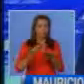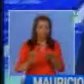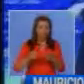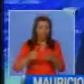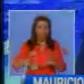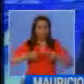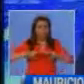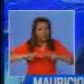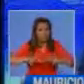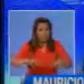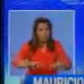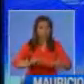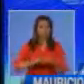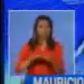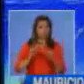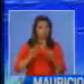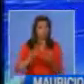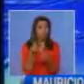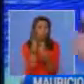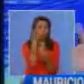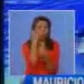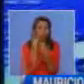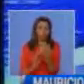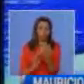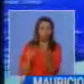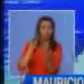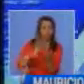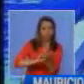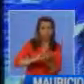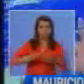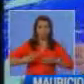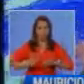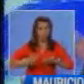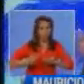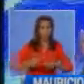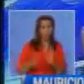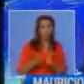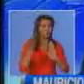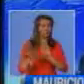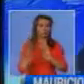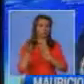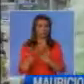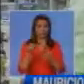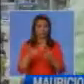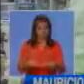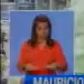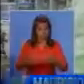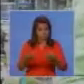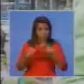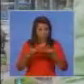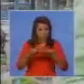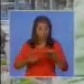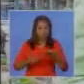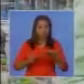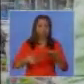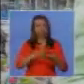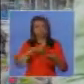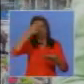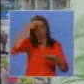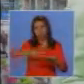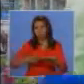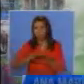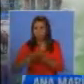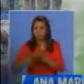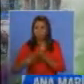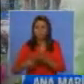resultados de ese estudio y sin duda ese será un insumo muy importante también para la toma de decisiones. Y este anuncio ya genera diferentes